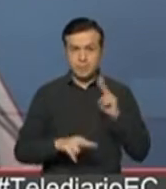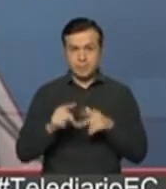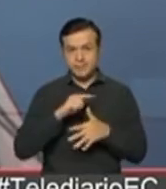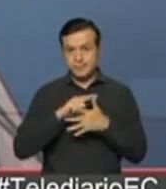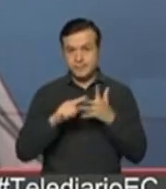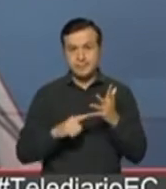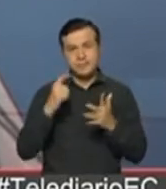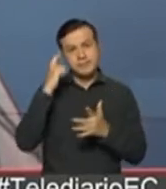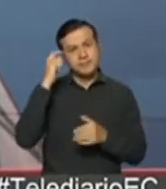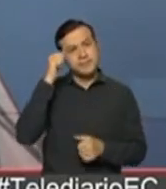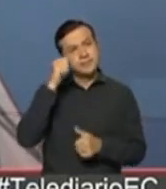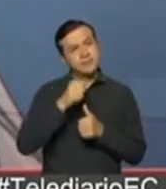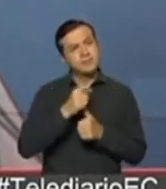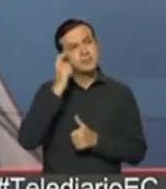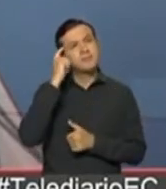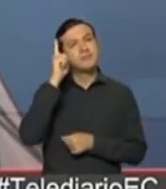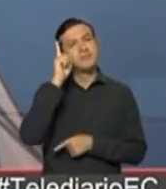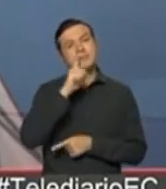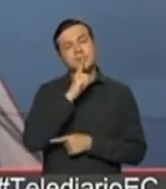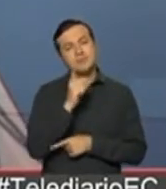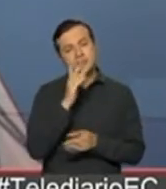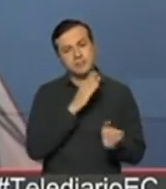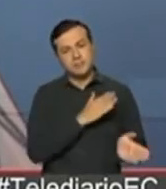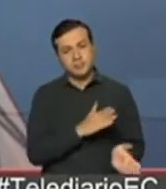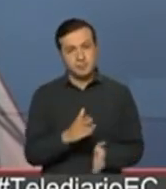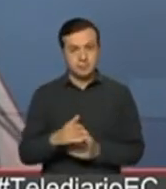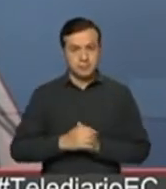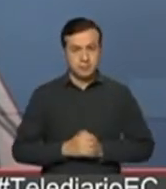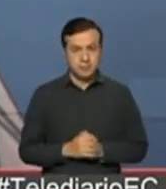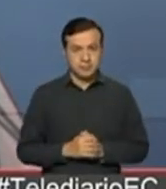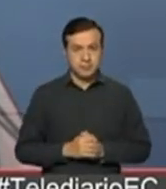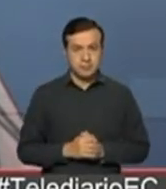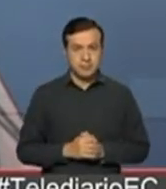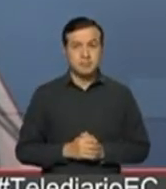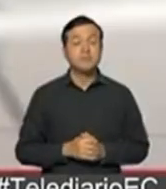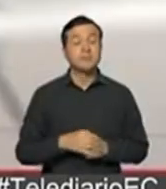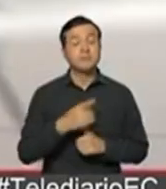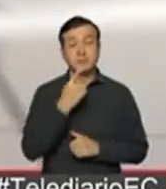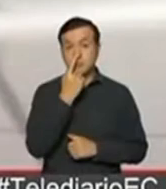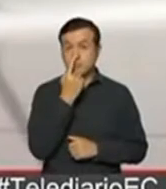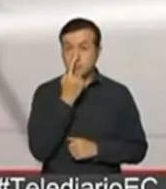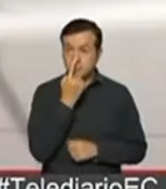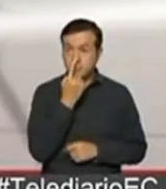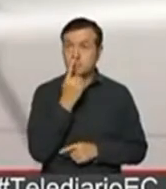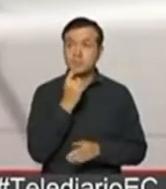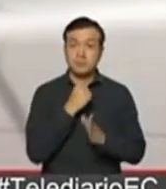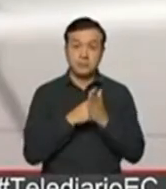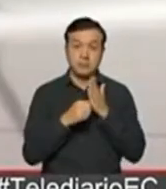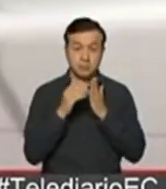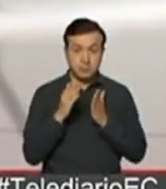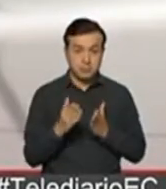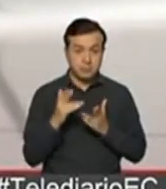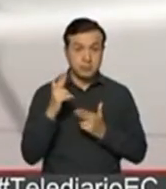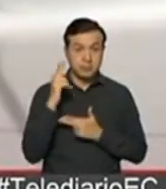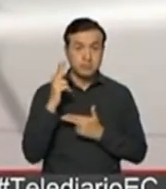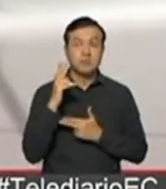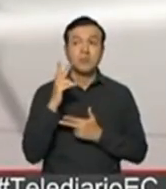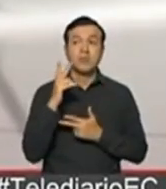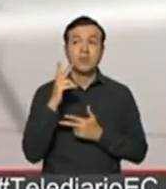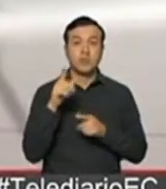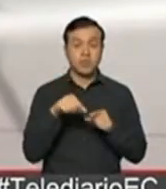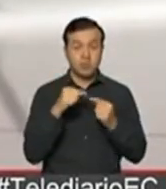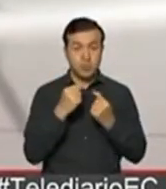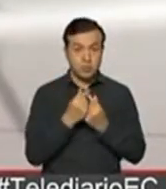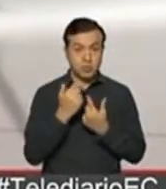memoria debemos plantearnos en la actualidad es algo tan interesante el ministerio de defensa el comando conjunto de las fuerzas